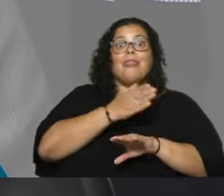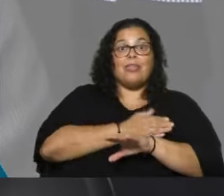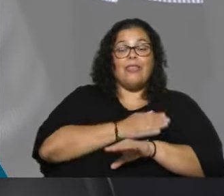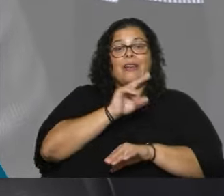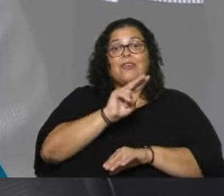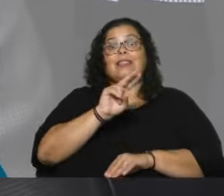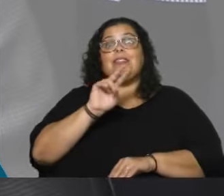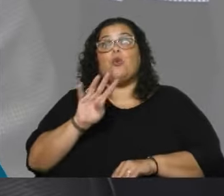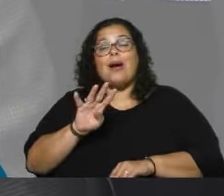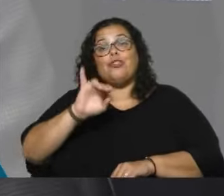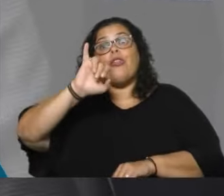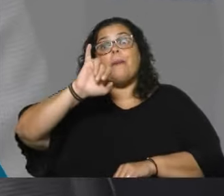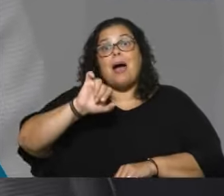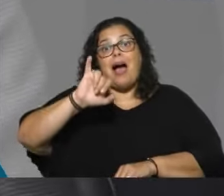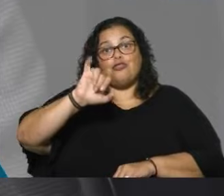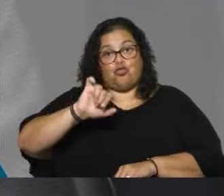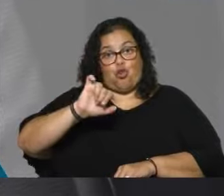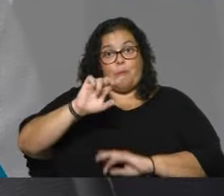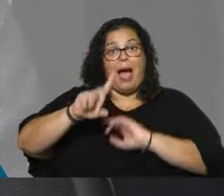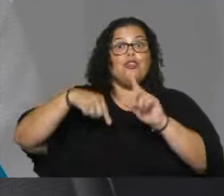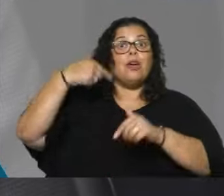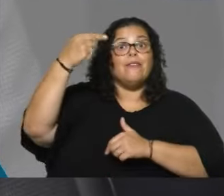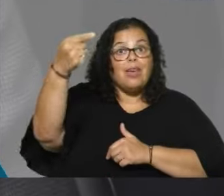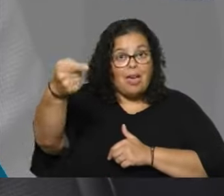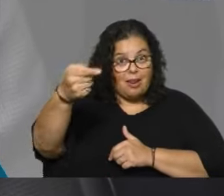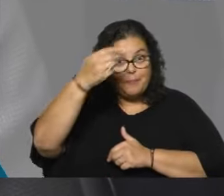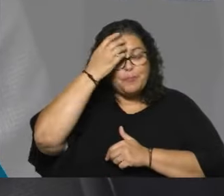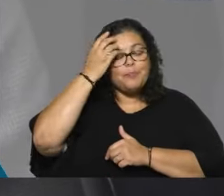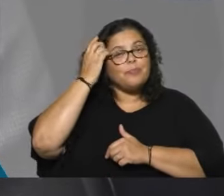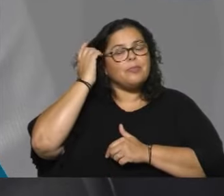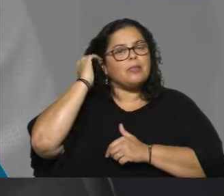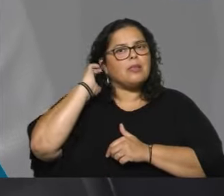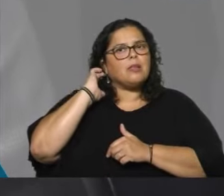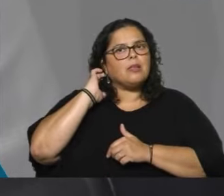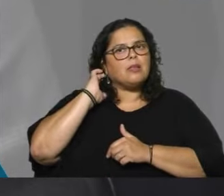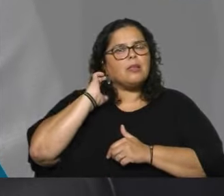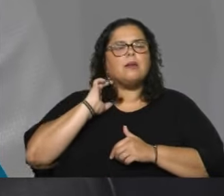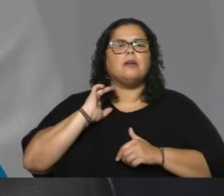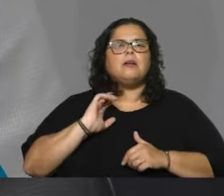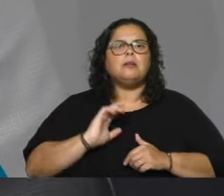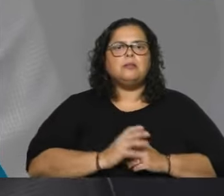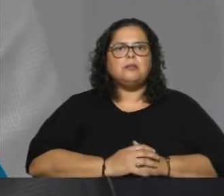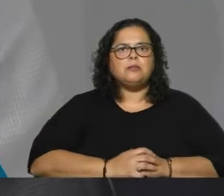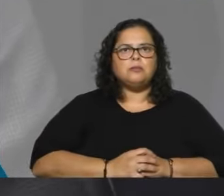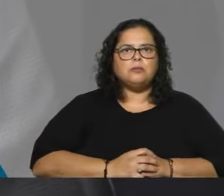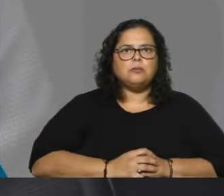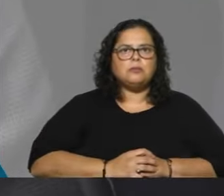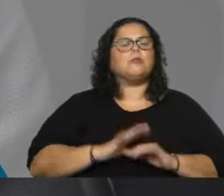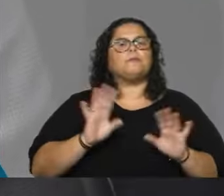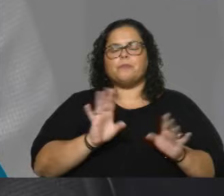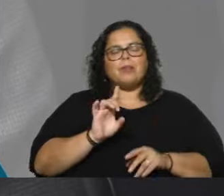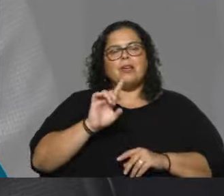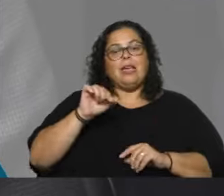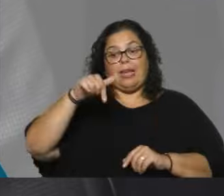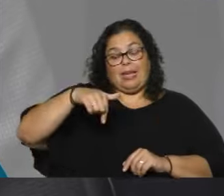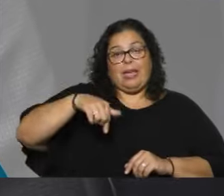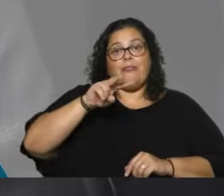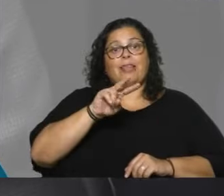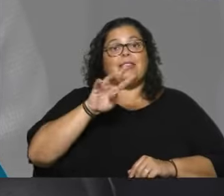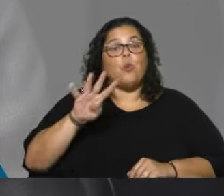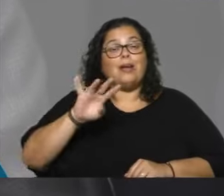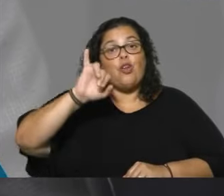mayo, para que se convoque al plebiscito con la segunda elección, es decir,